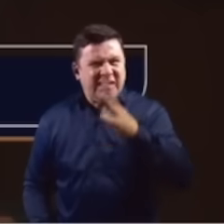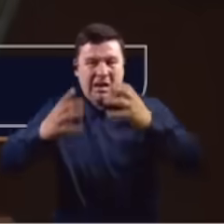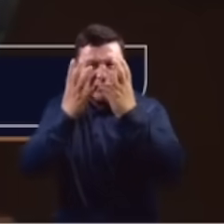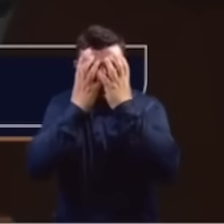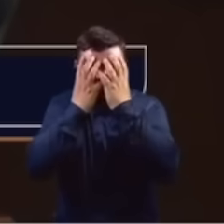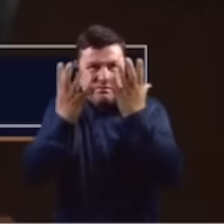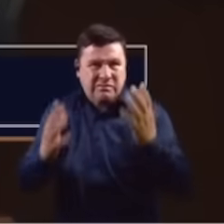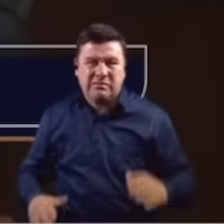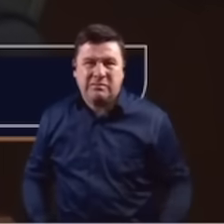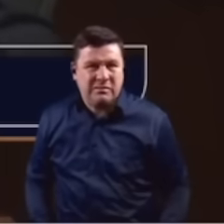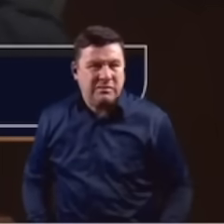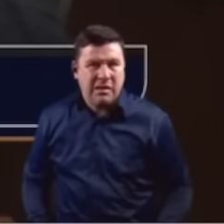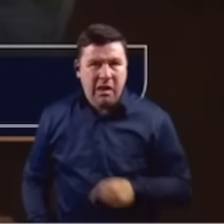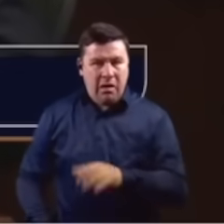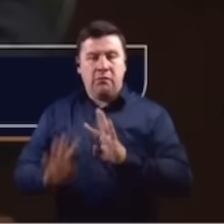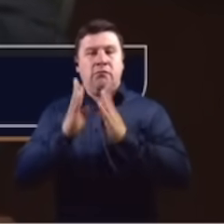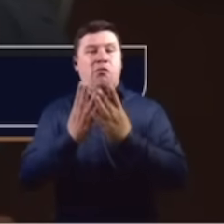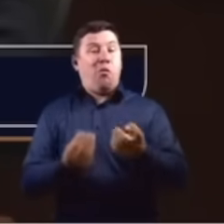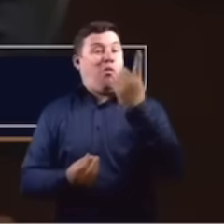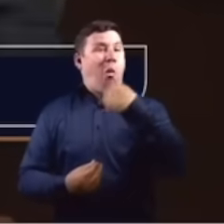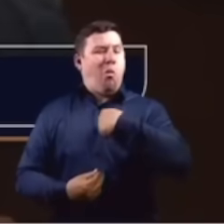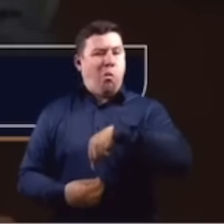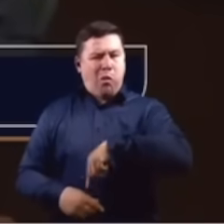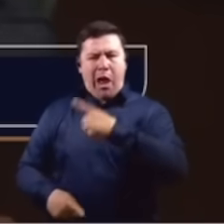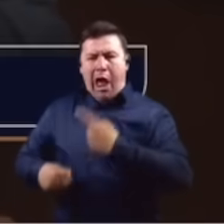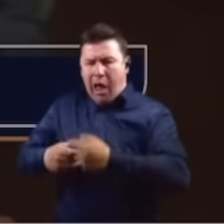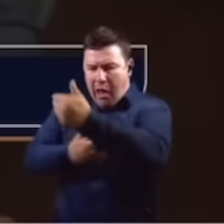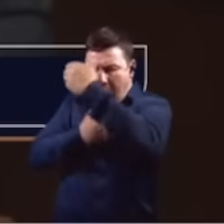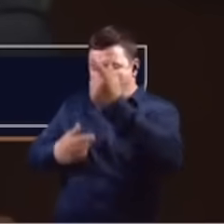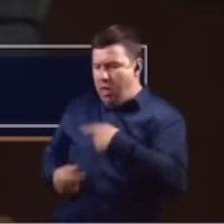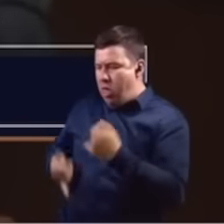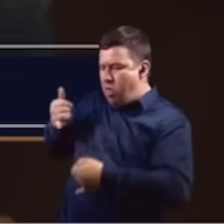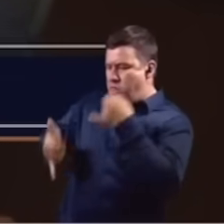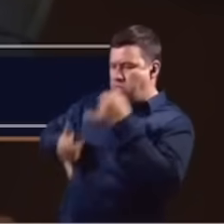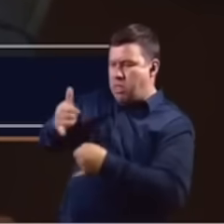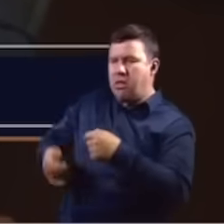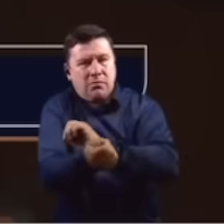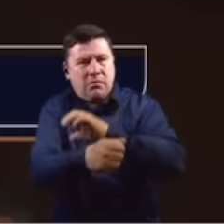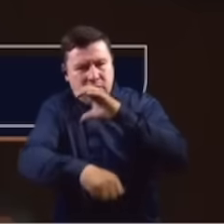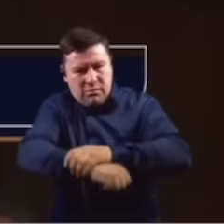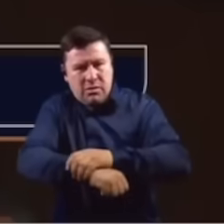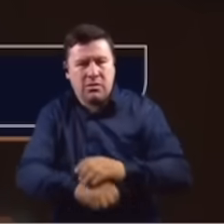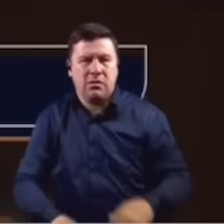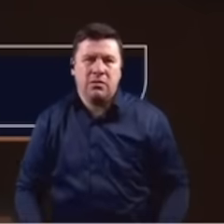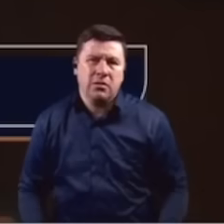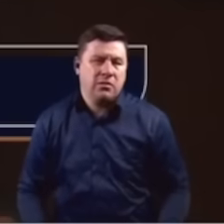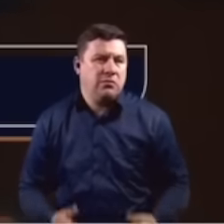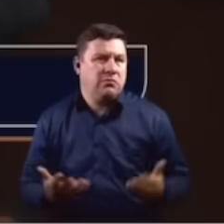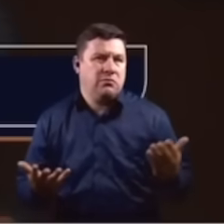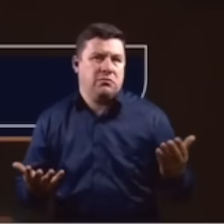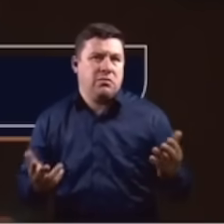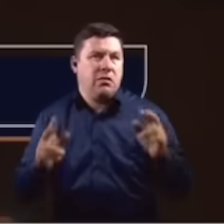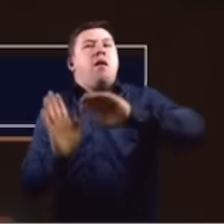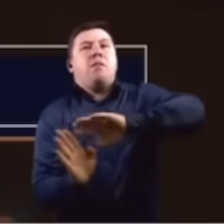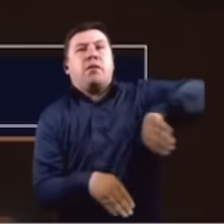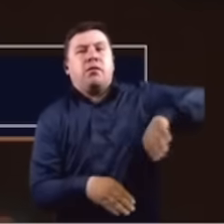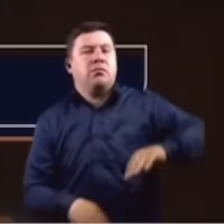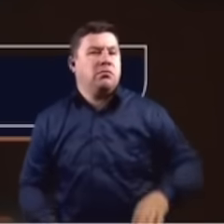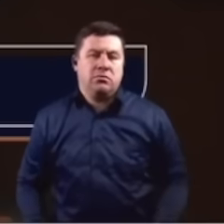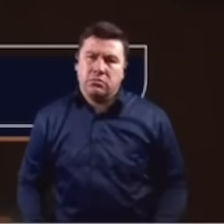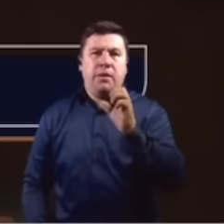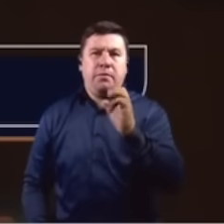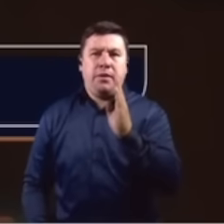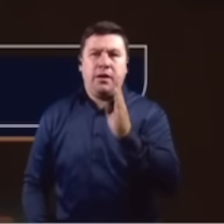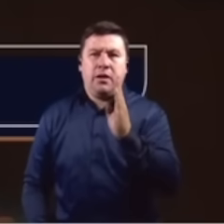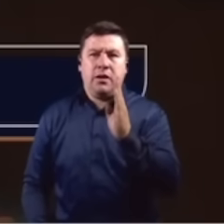vergüenza. Los responsables de reclutamiento infantil y abuso de menores deberían estar presos. Y es que esto no es un asunto menor. Según la